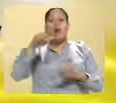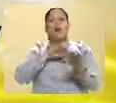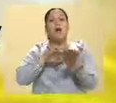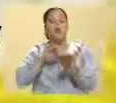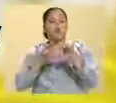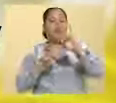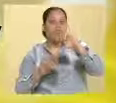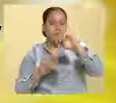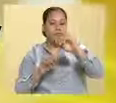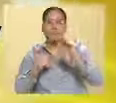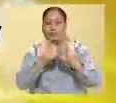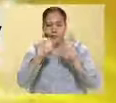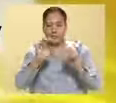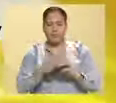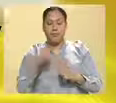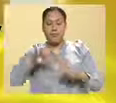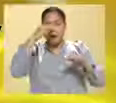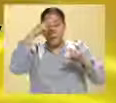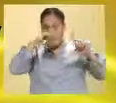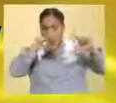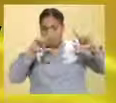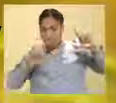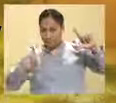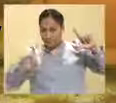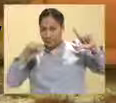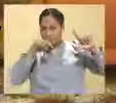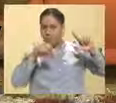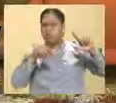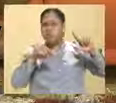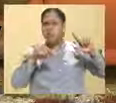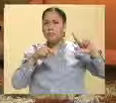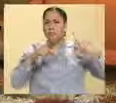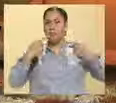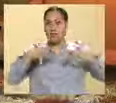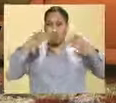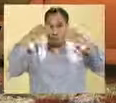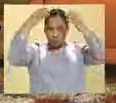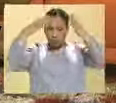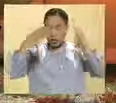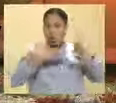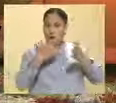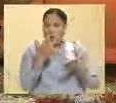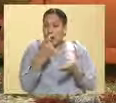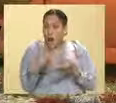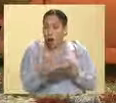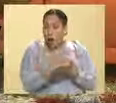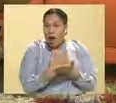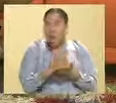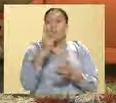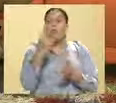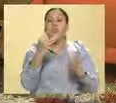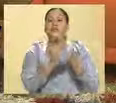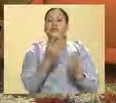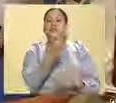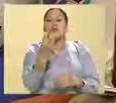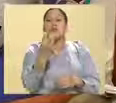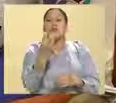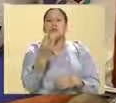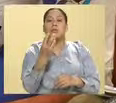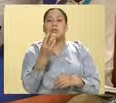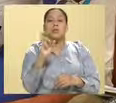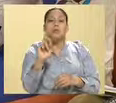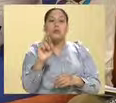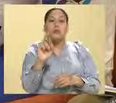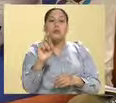Sí, claro. Por ejemplo, en México, un cocinero que es el que más gana, gana